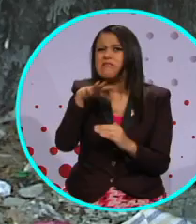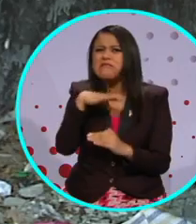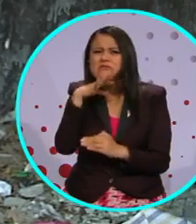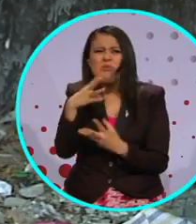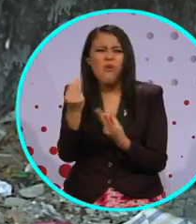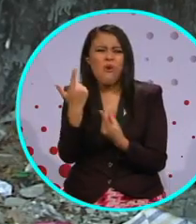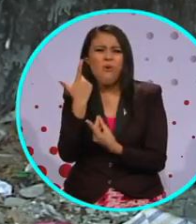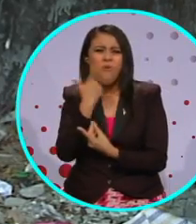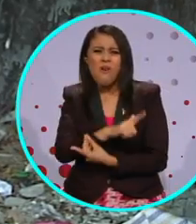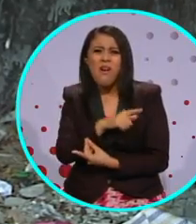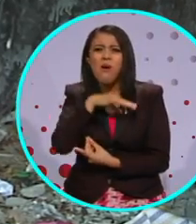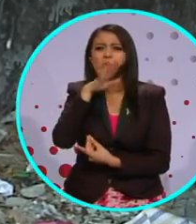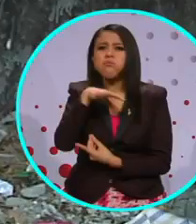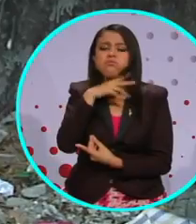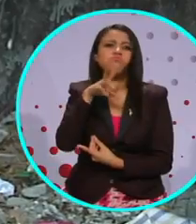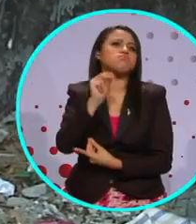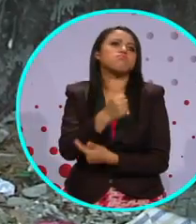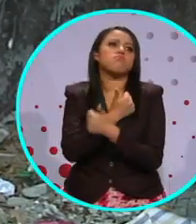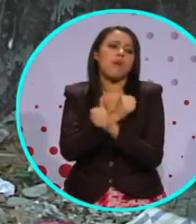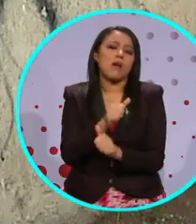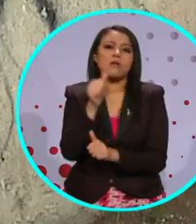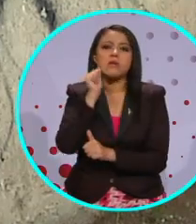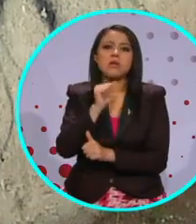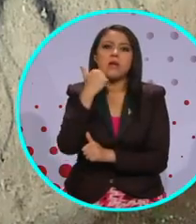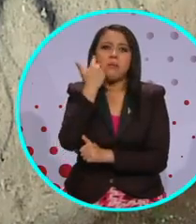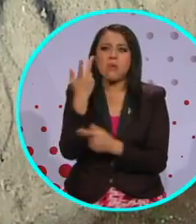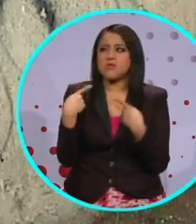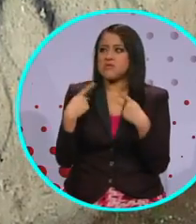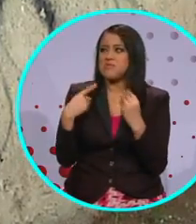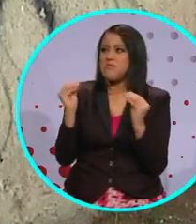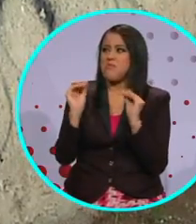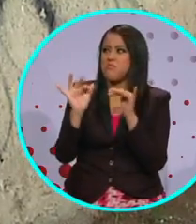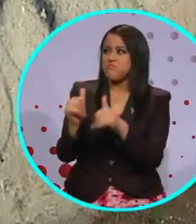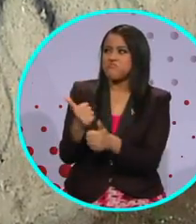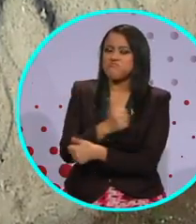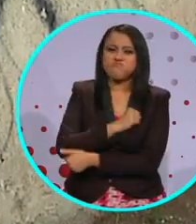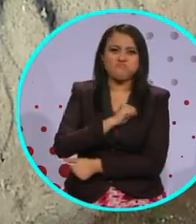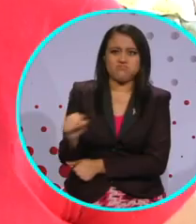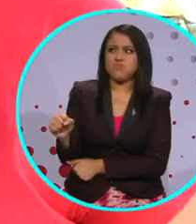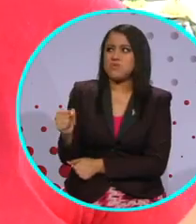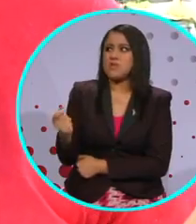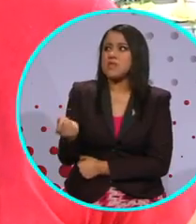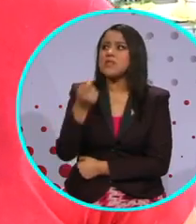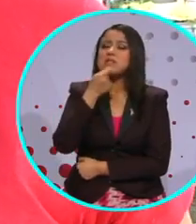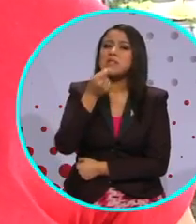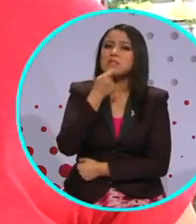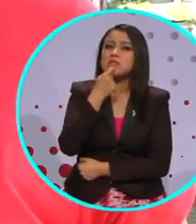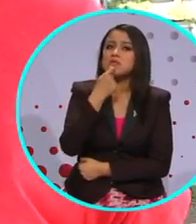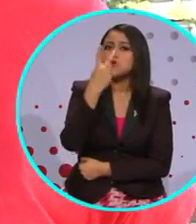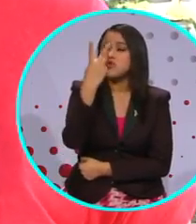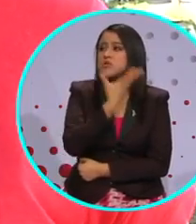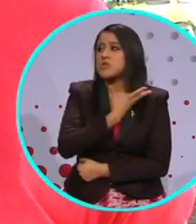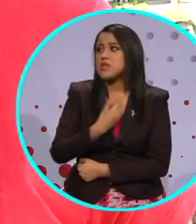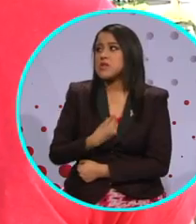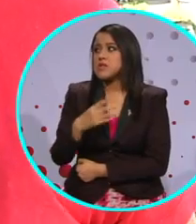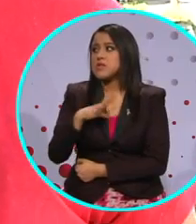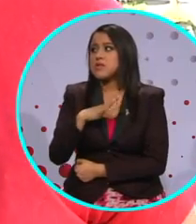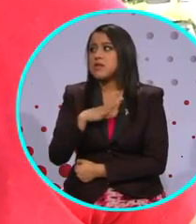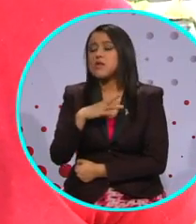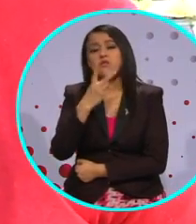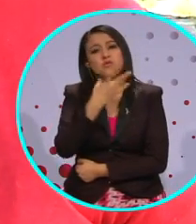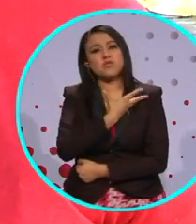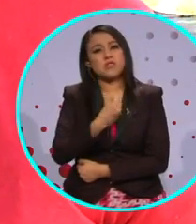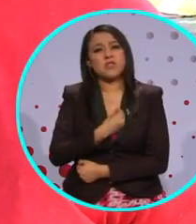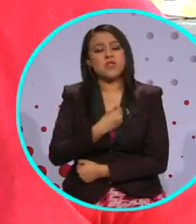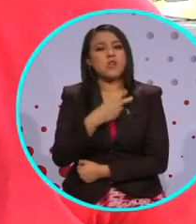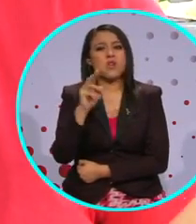de basura. Ya nos aburrimos de que aquí hay mucho malviviente. Aquí tenemos niños, bueno, yo tengo dos hijas, mis vecinas tienen hijos y